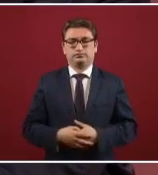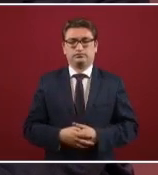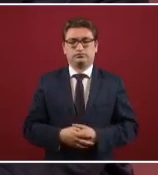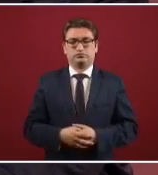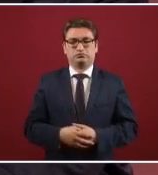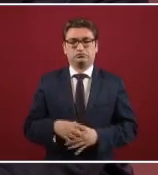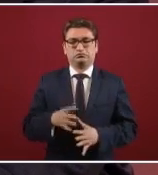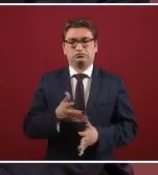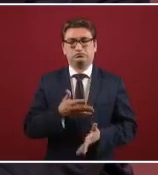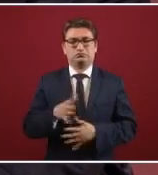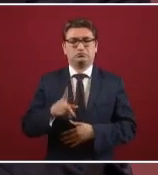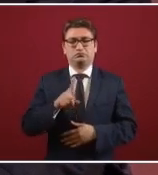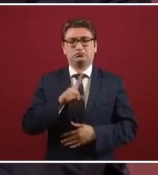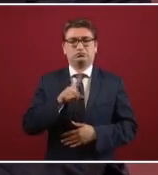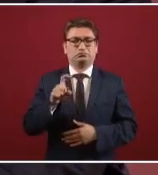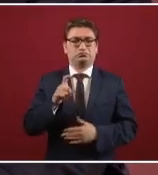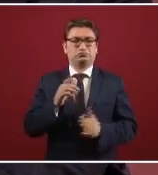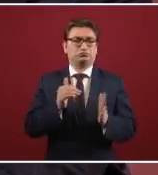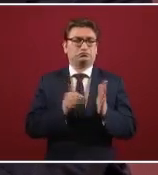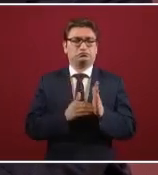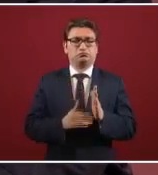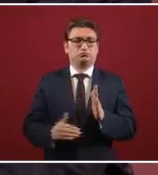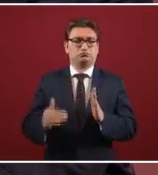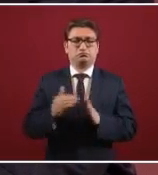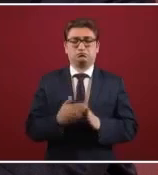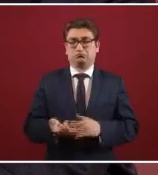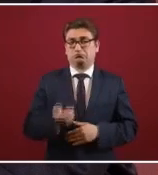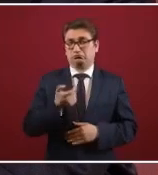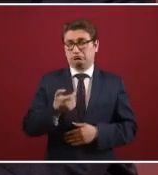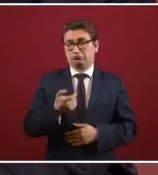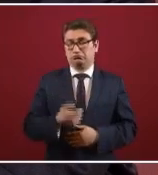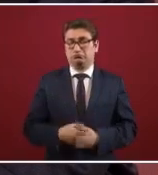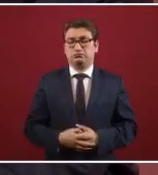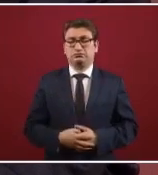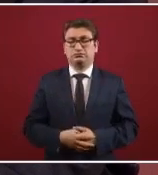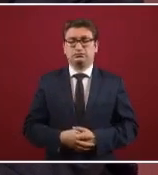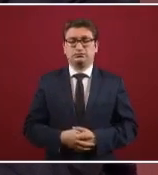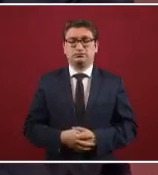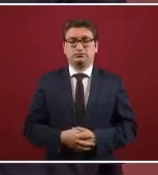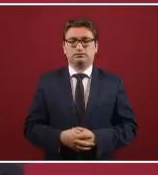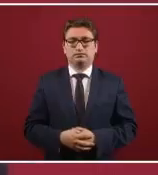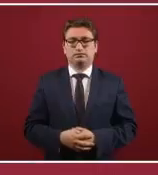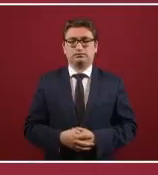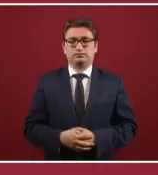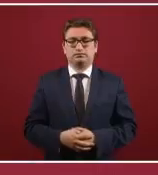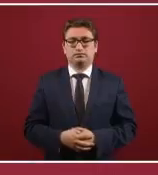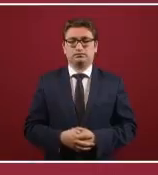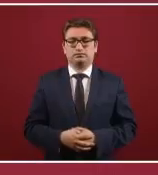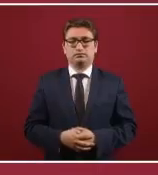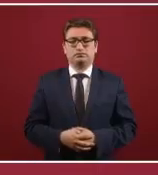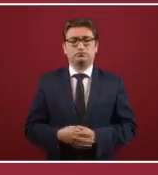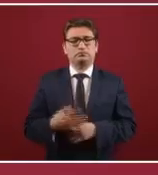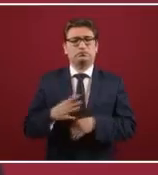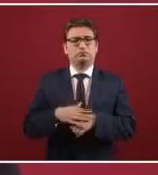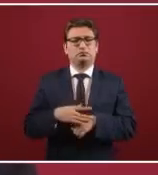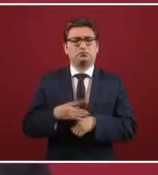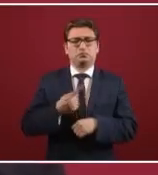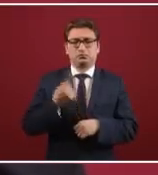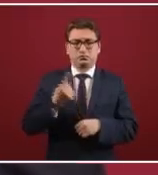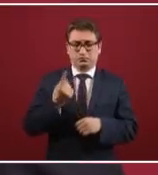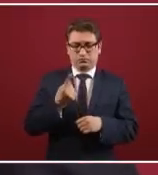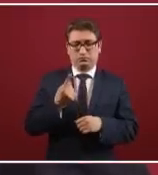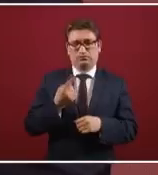alrededor de 100 millones de pesos porque una cosa es el